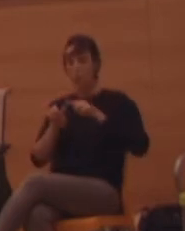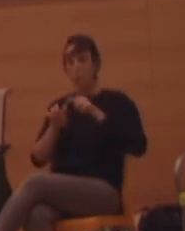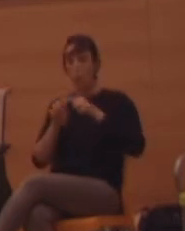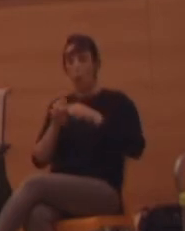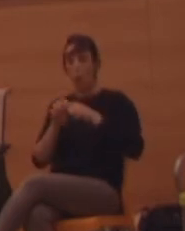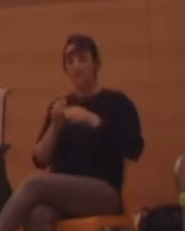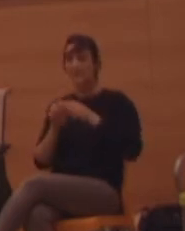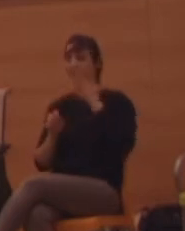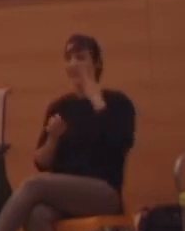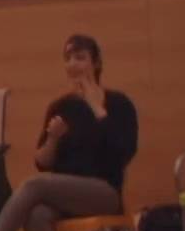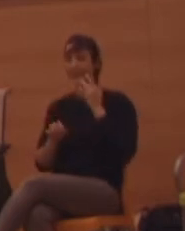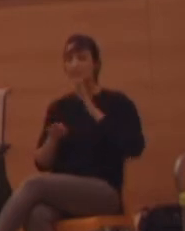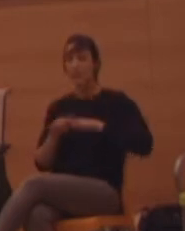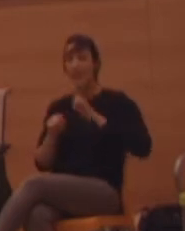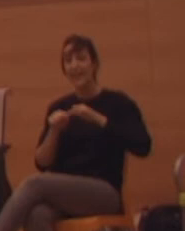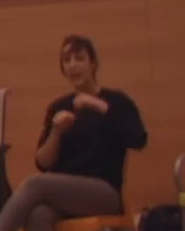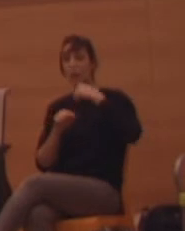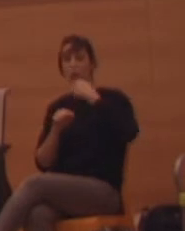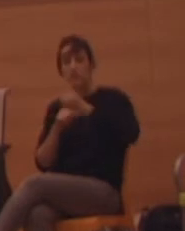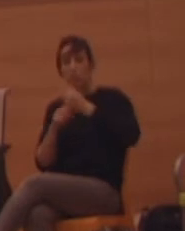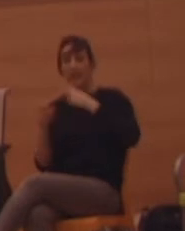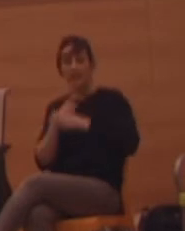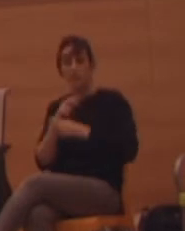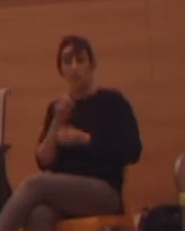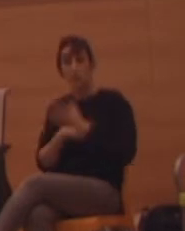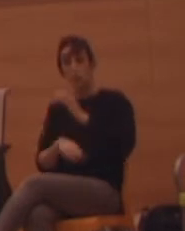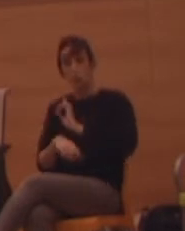evitar que se produzcan lesiones en el mismo pie o en el pie contrario,